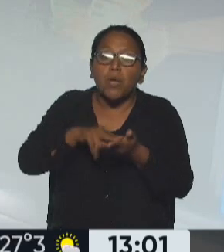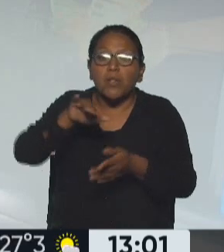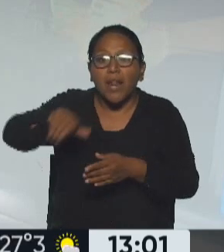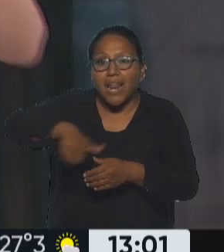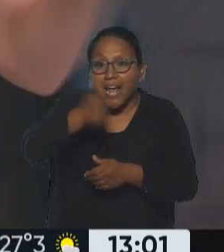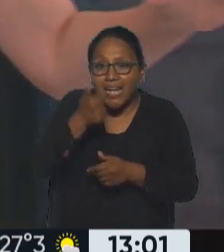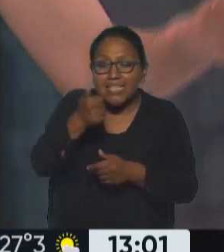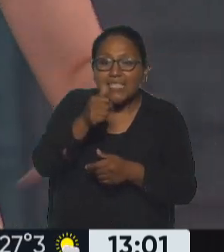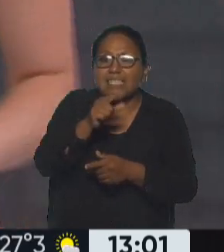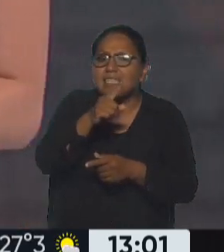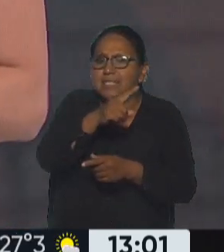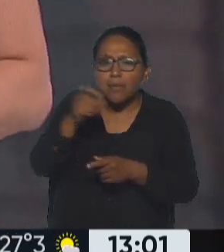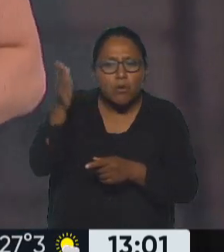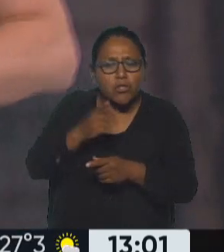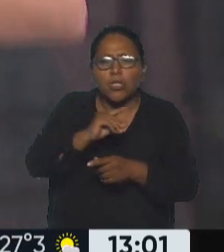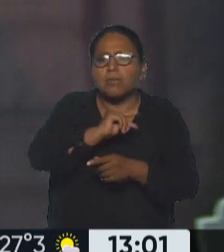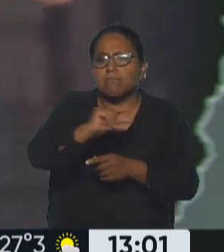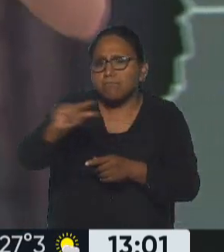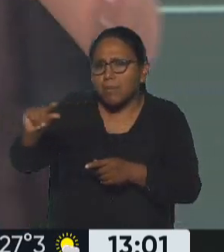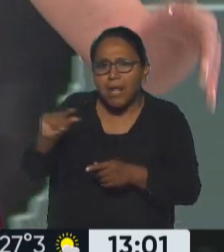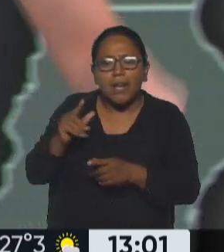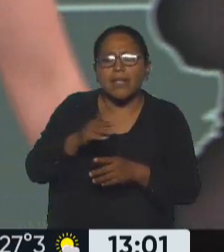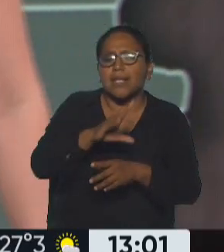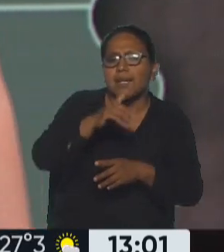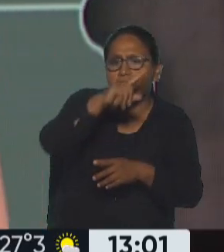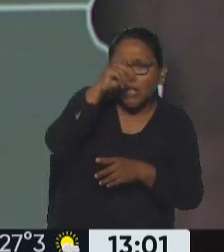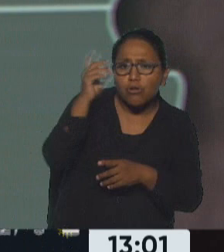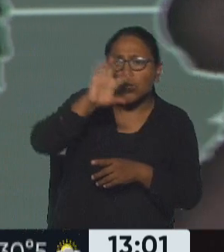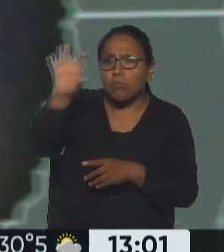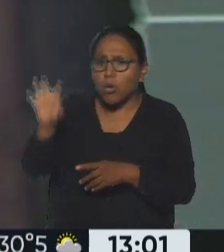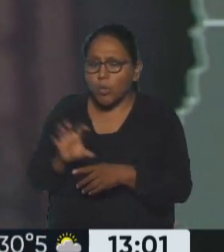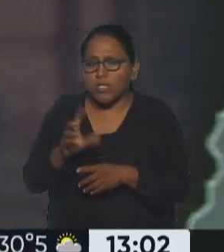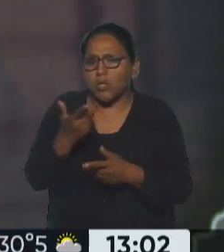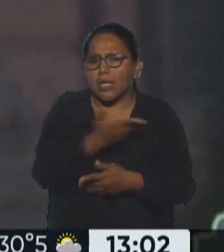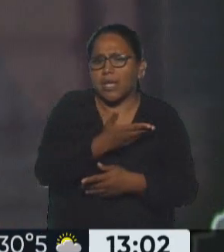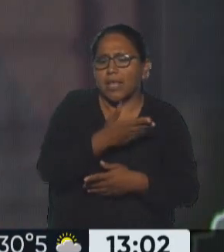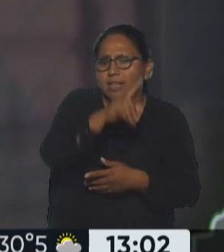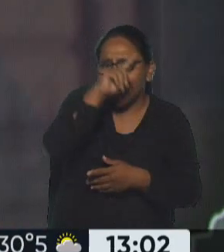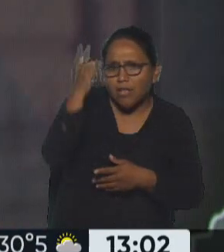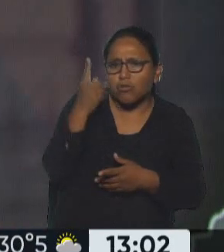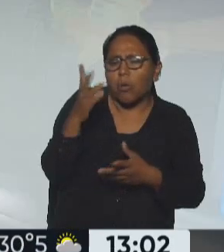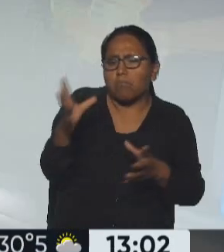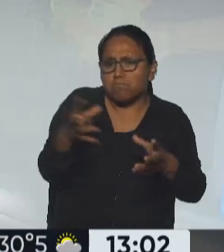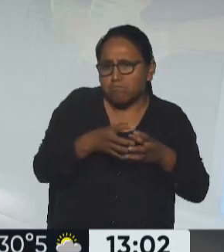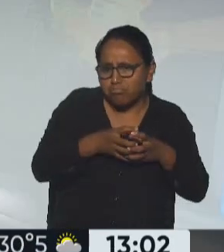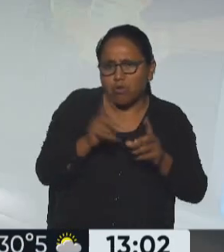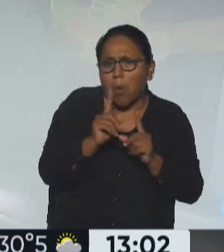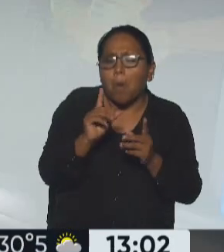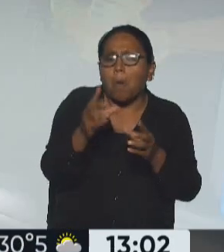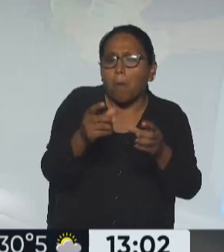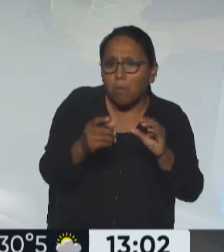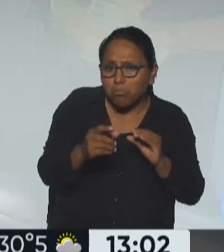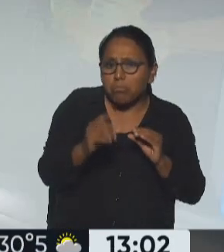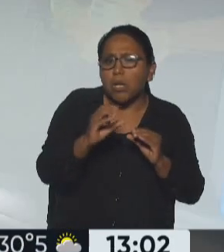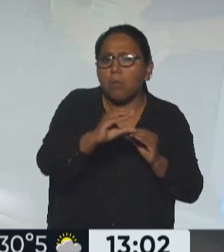100% se reparte se reparte entre nación y provincias no es que la nación no se queda con nada de la nación agarra una parte y la otra